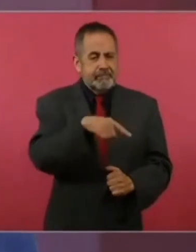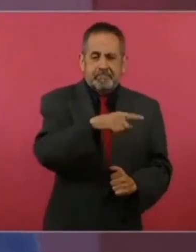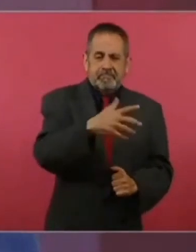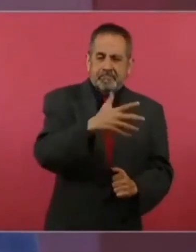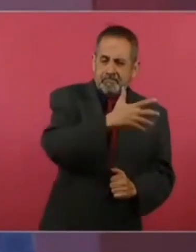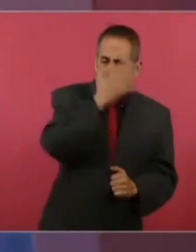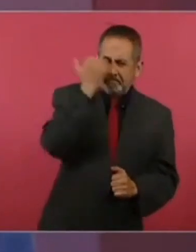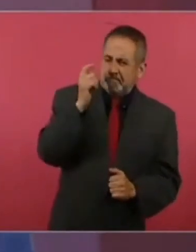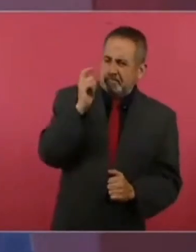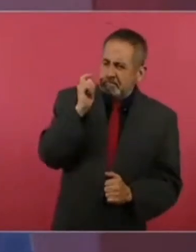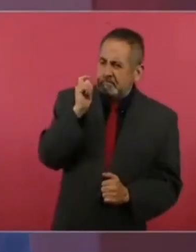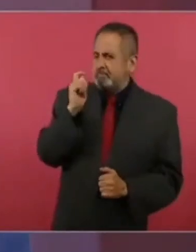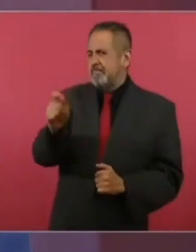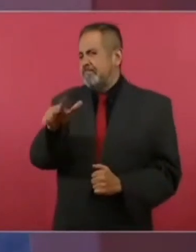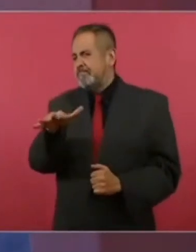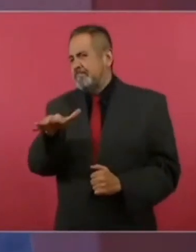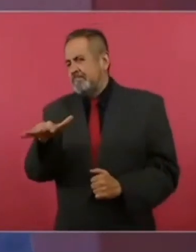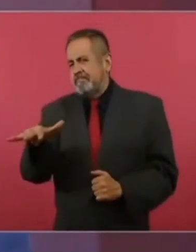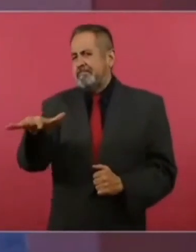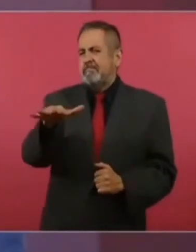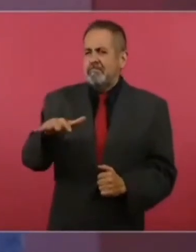pasiones,